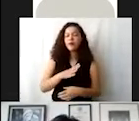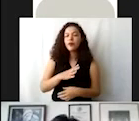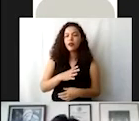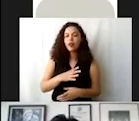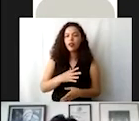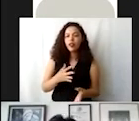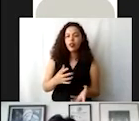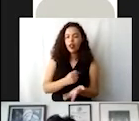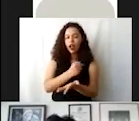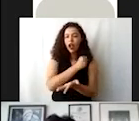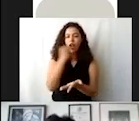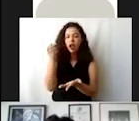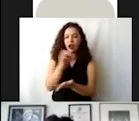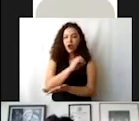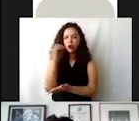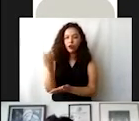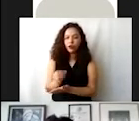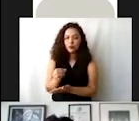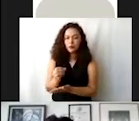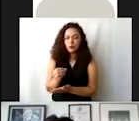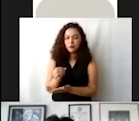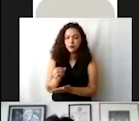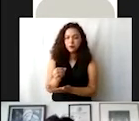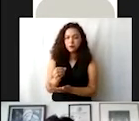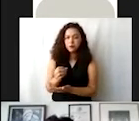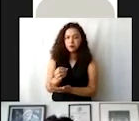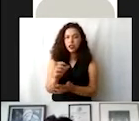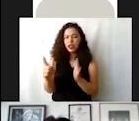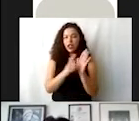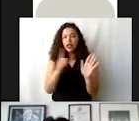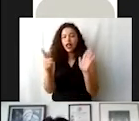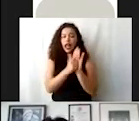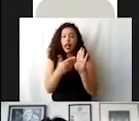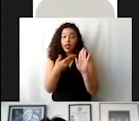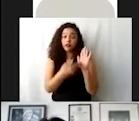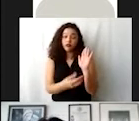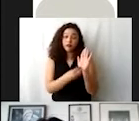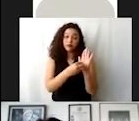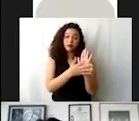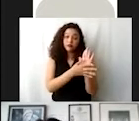obligación en los términos que señala la propia ley. ¿Sí?